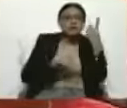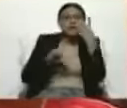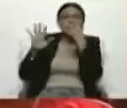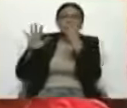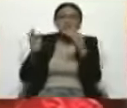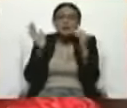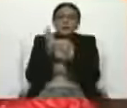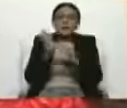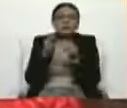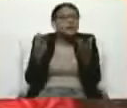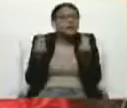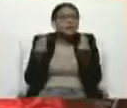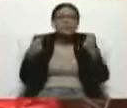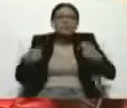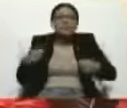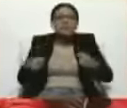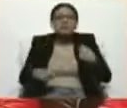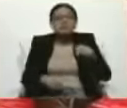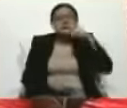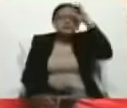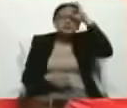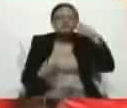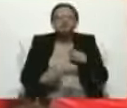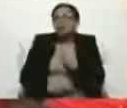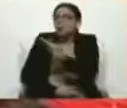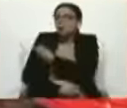exceso. A mí me pusieron 13, pero me paré.